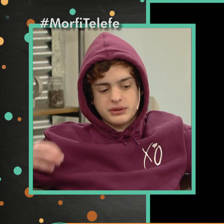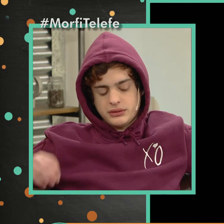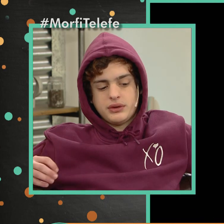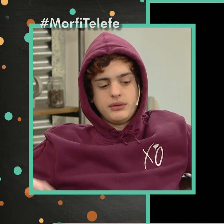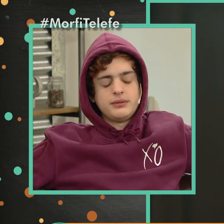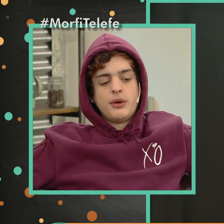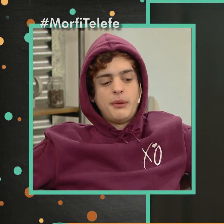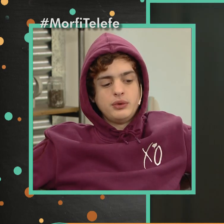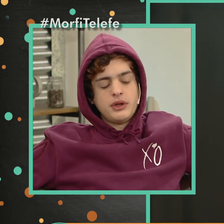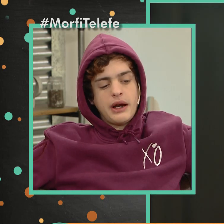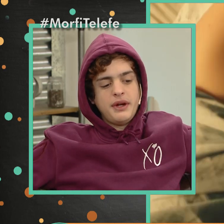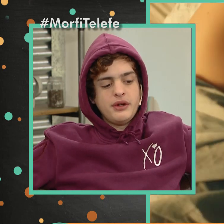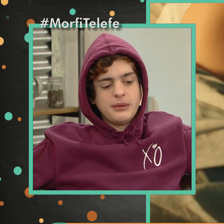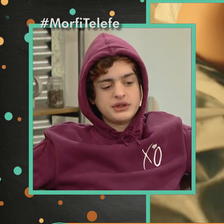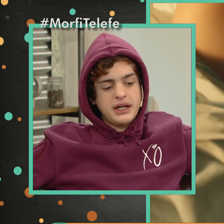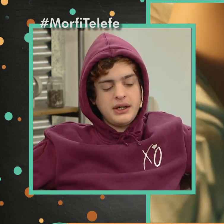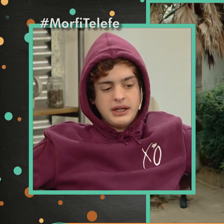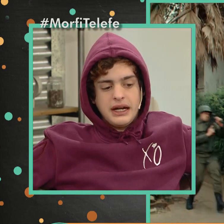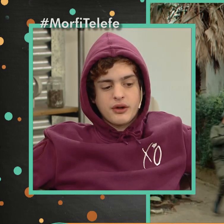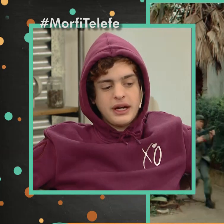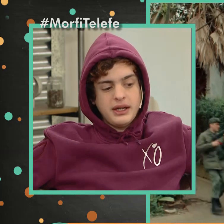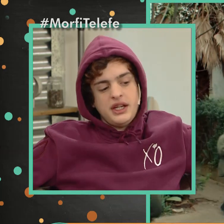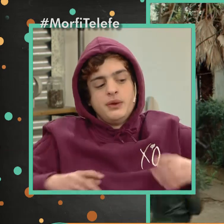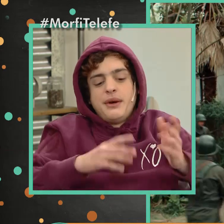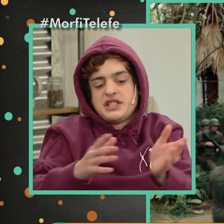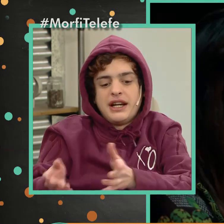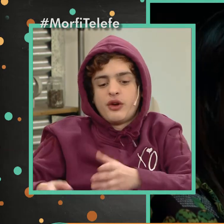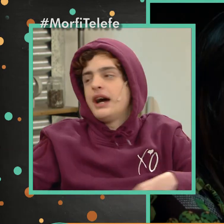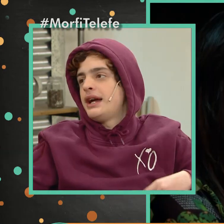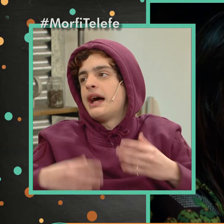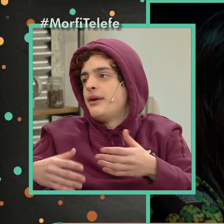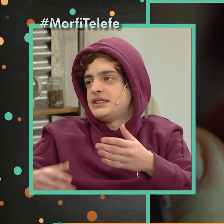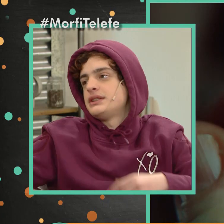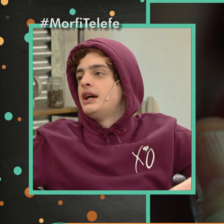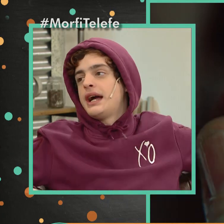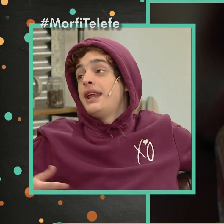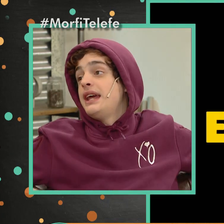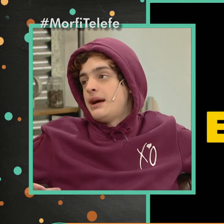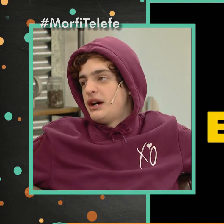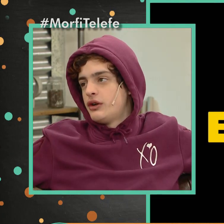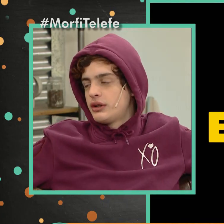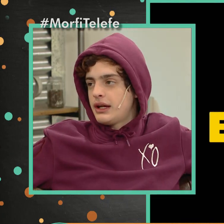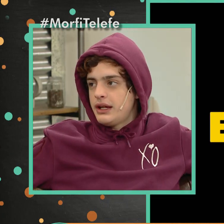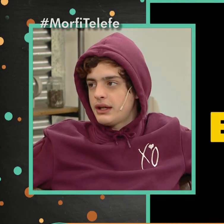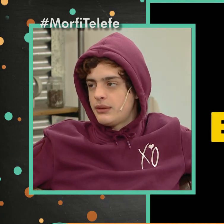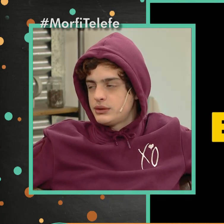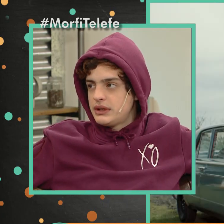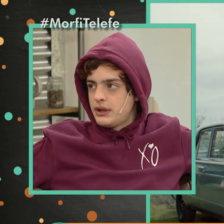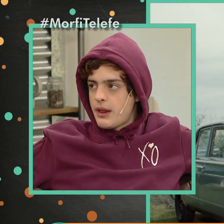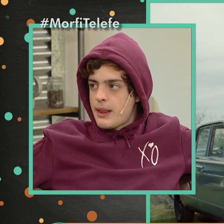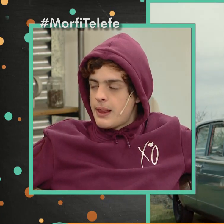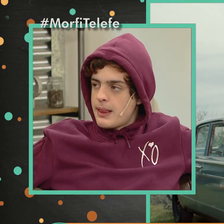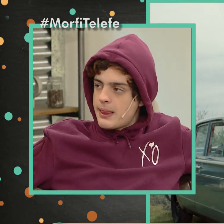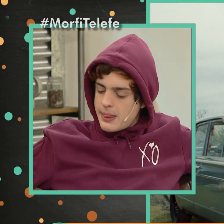llegamos como a punto caramelo, digamos, al rodaje. Y una vez ya en el rodaje, cada día era mejor, cada día estaba bueno. ¿Te